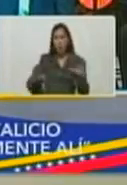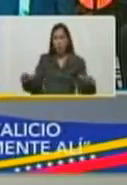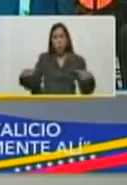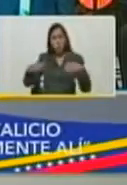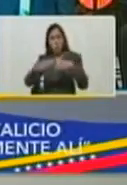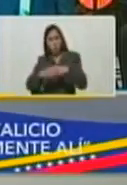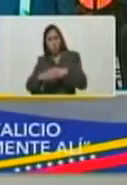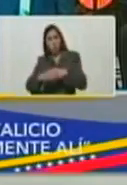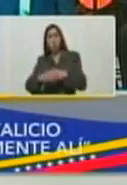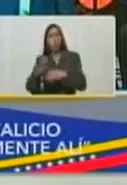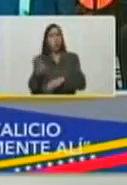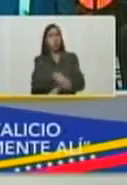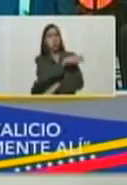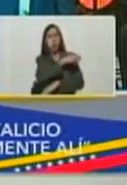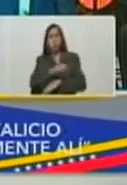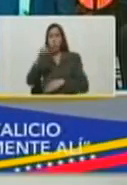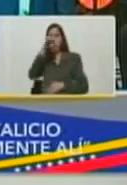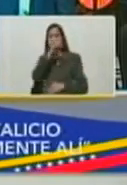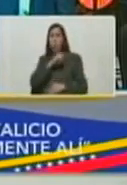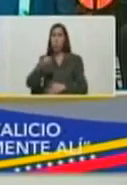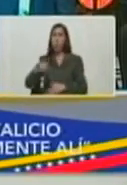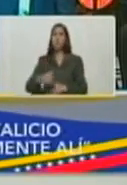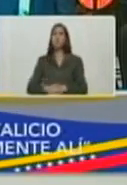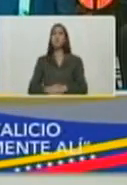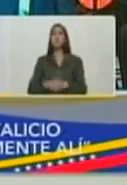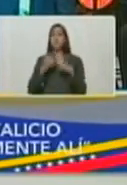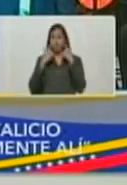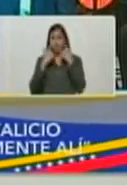de sus músicos queridos, para Ali. Vamos